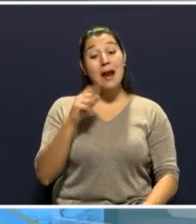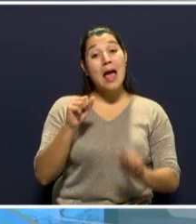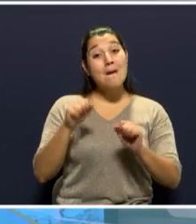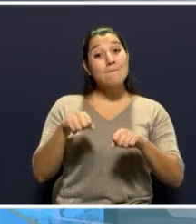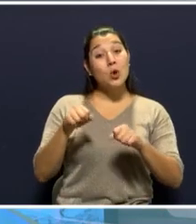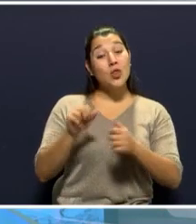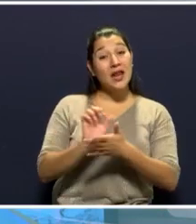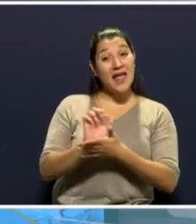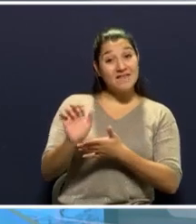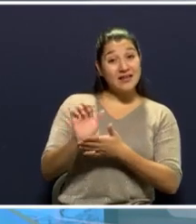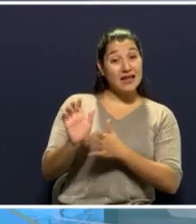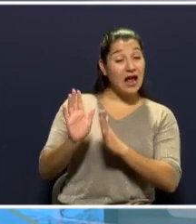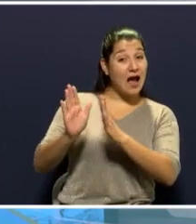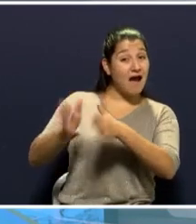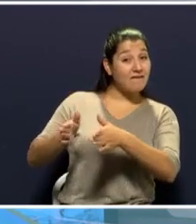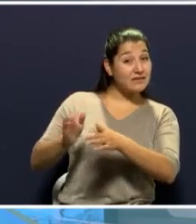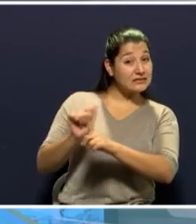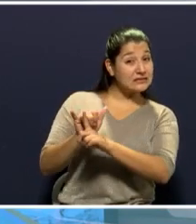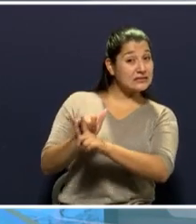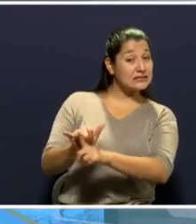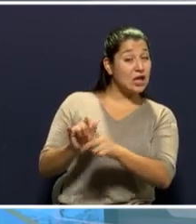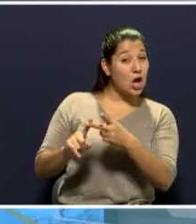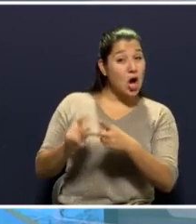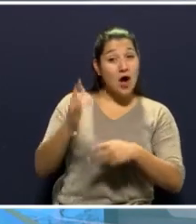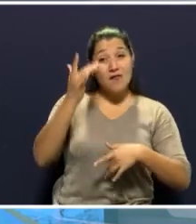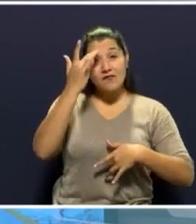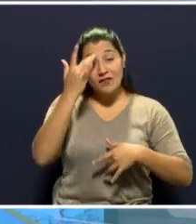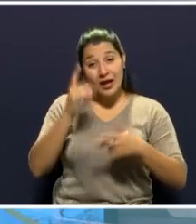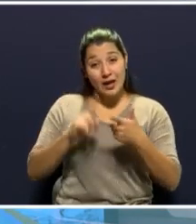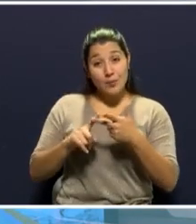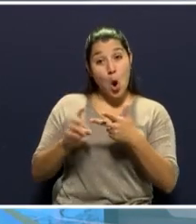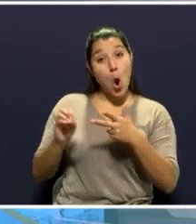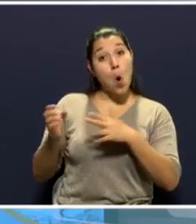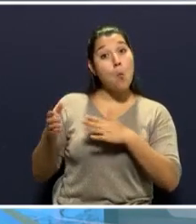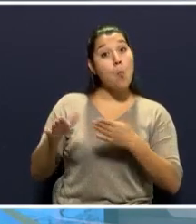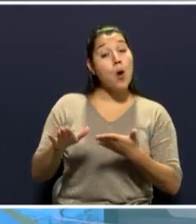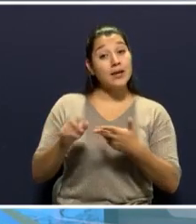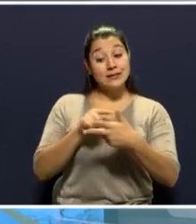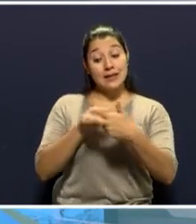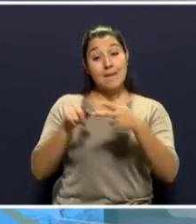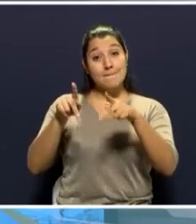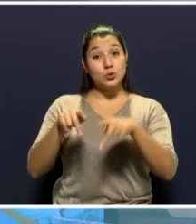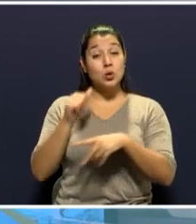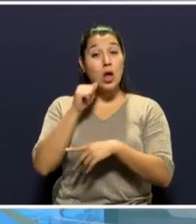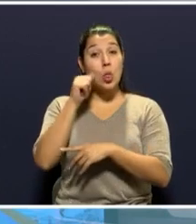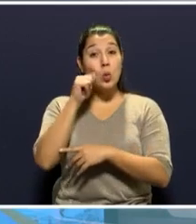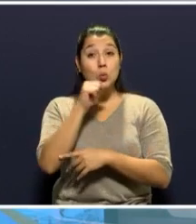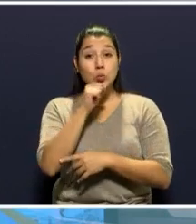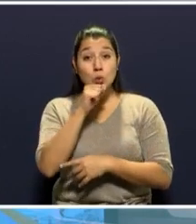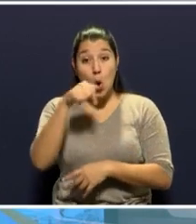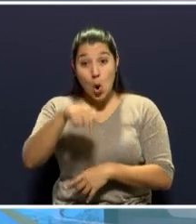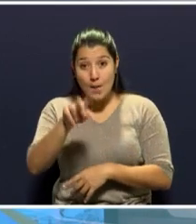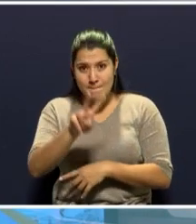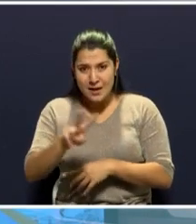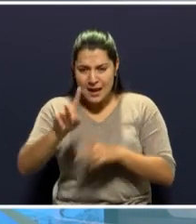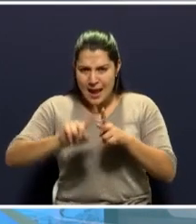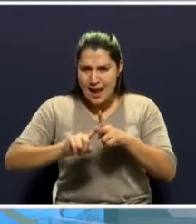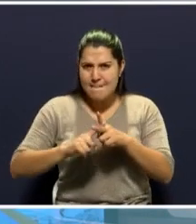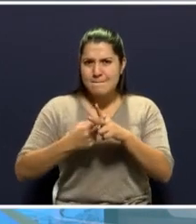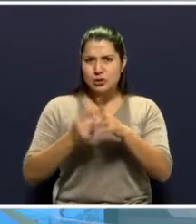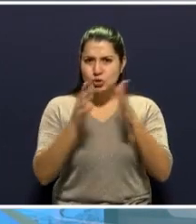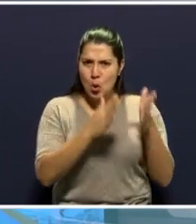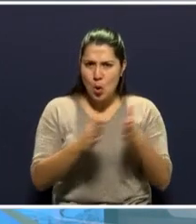abandono, contagio y muerte de los adultos mayores, este viernes se anunció un plan que busca proteger a